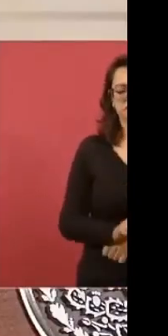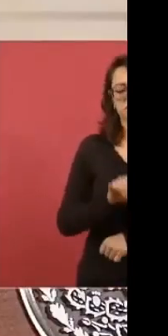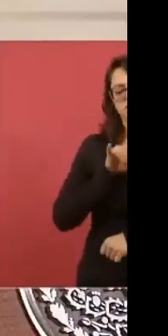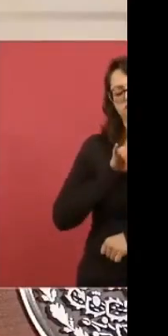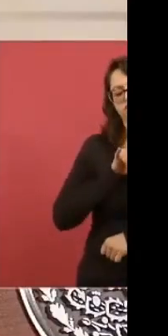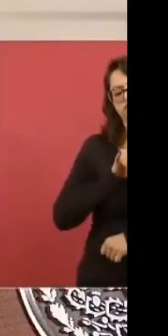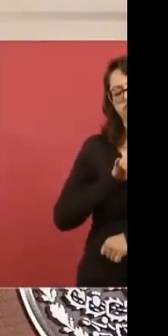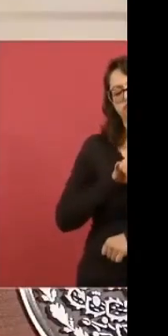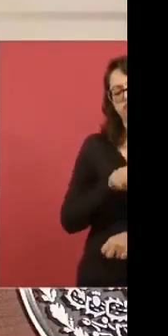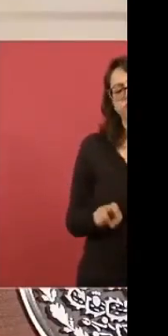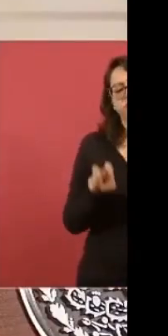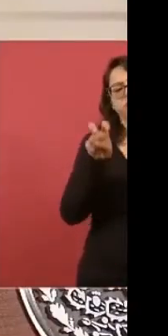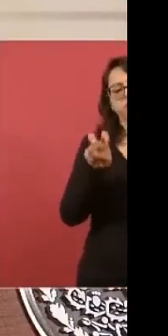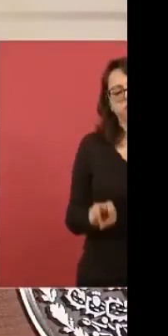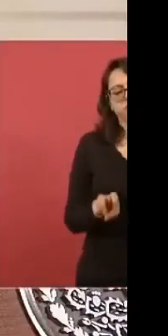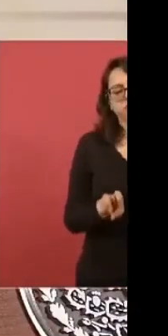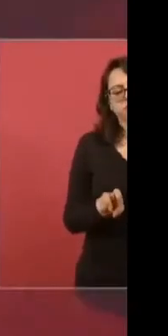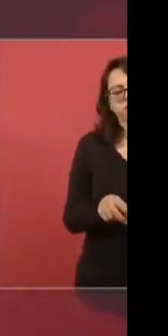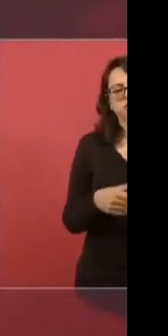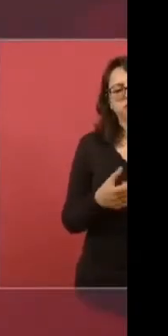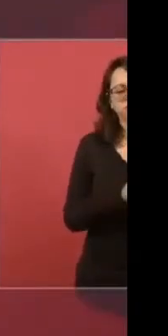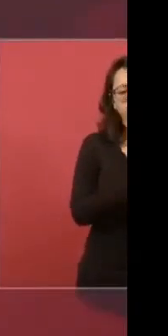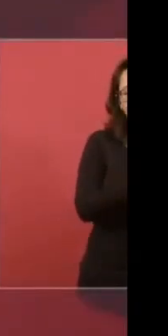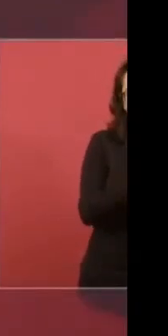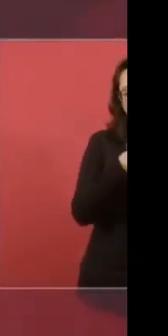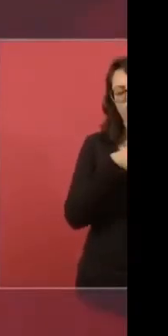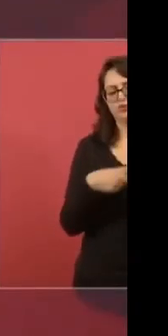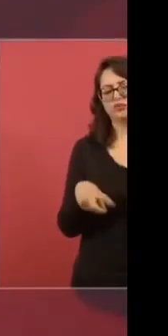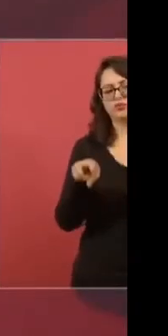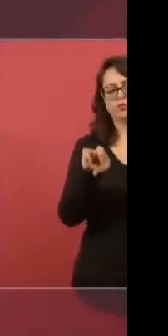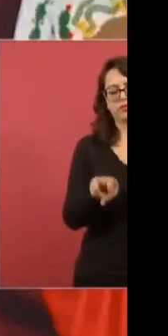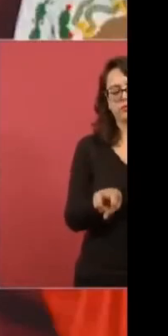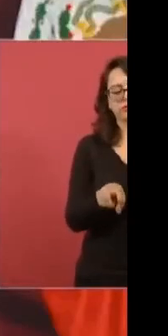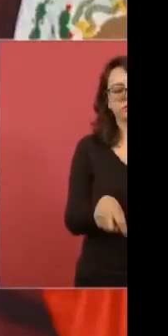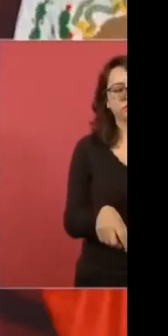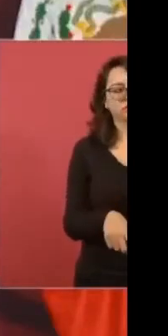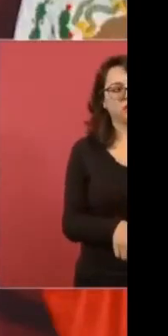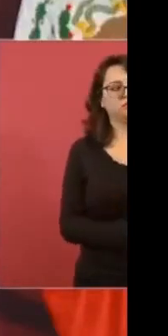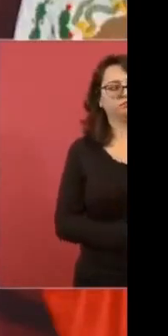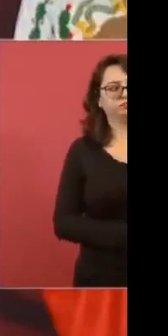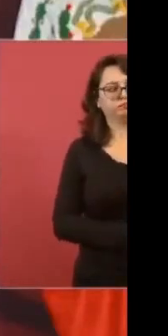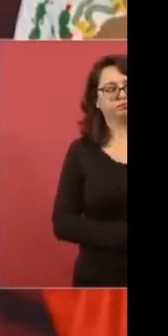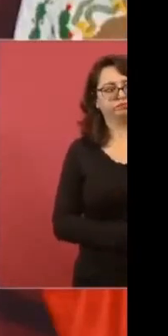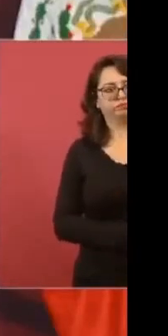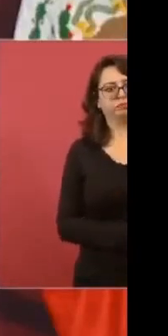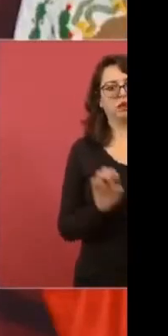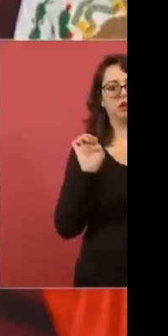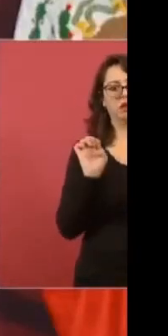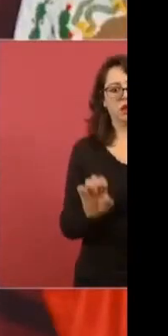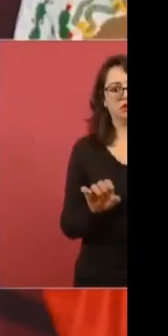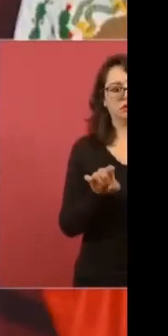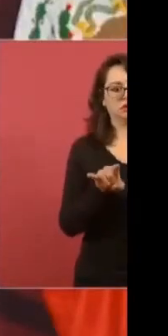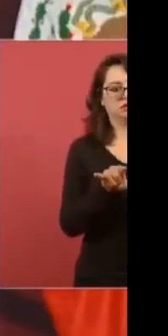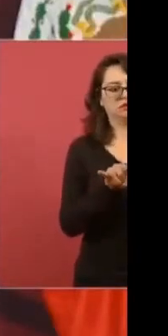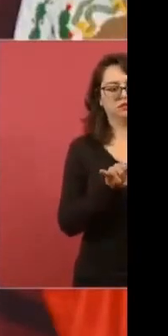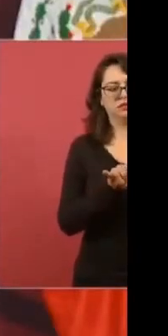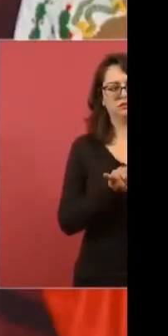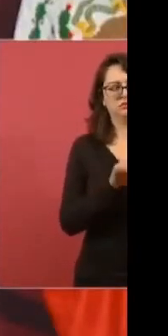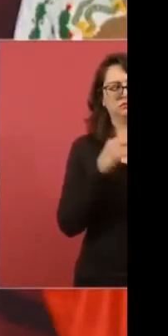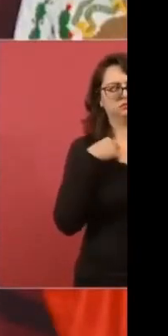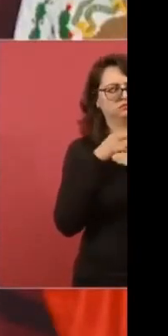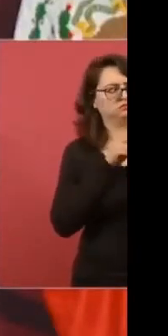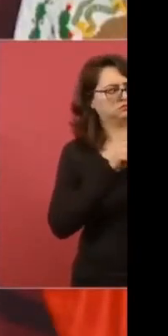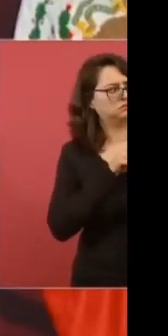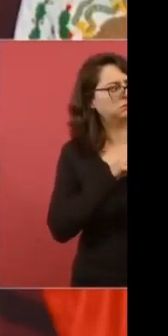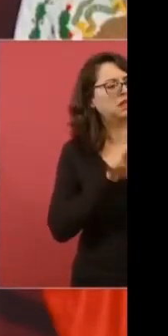corrido a Vicente Fox que le hicieran un corrido a Calderón que le hicieran un corrido a los chingados güeys estos que se